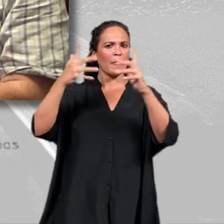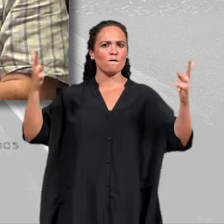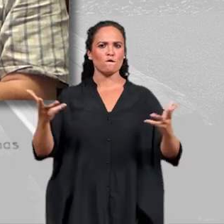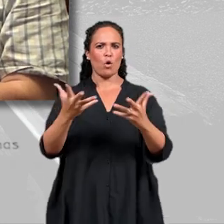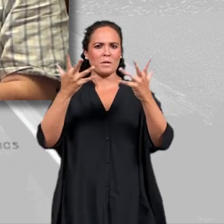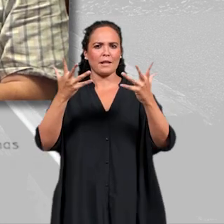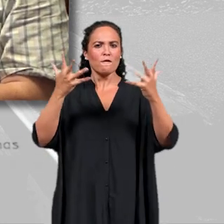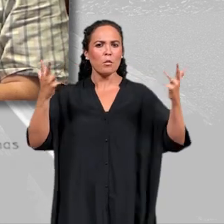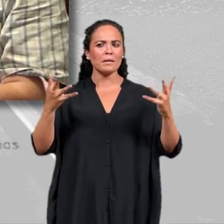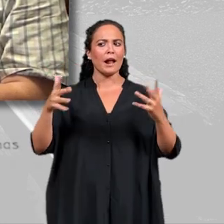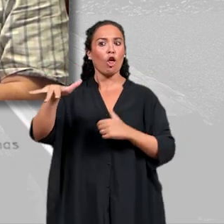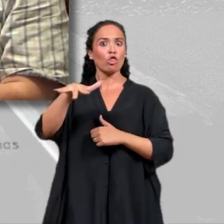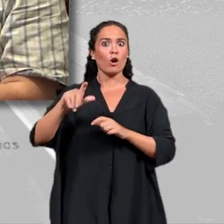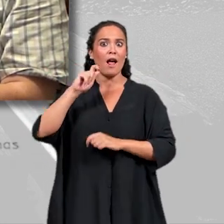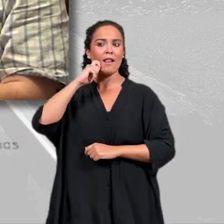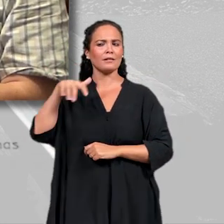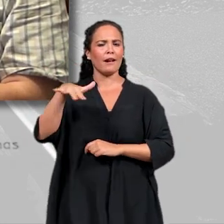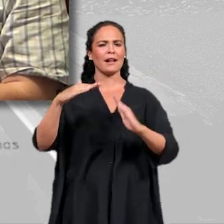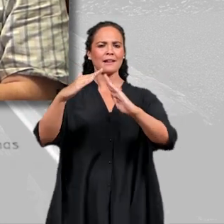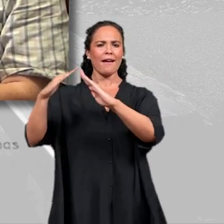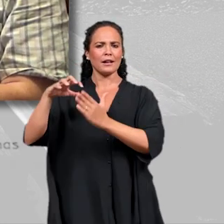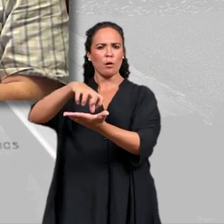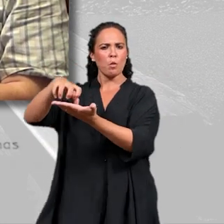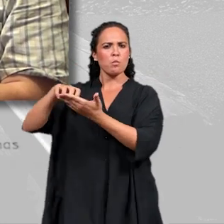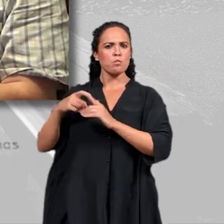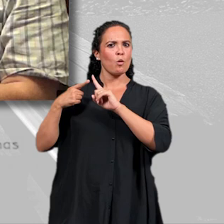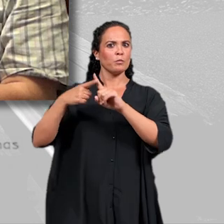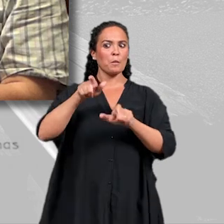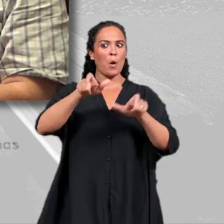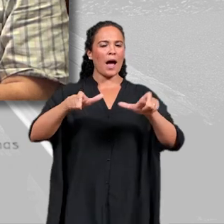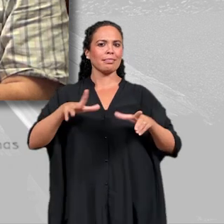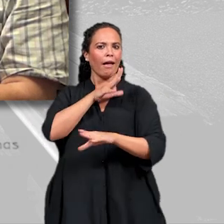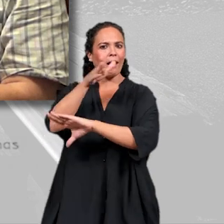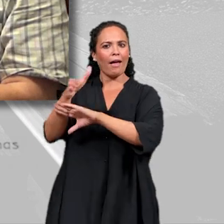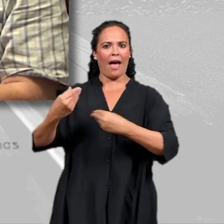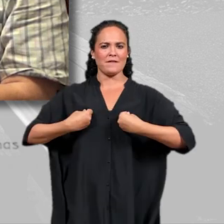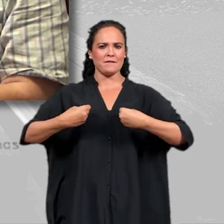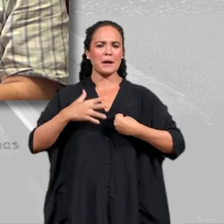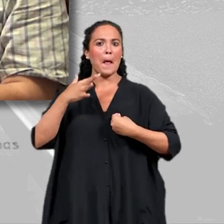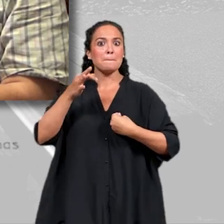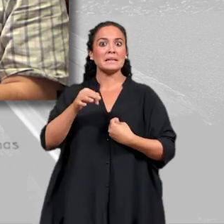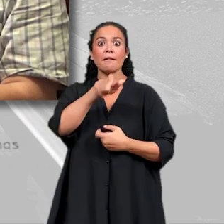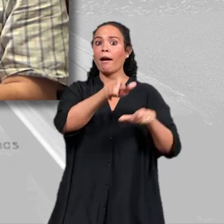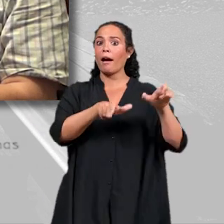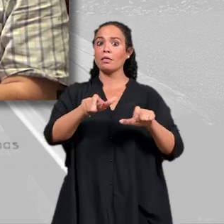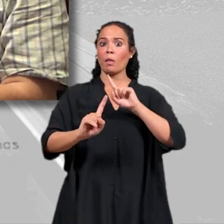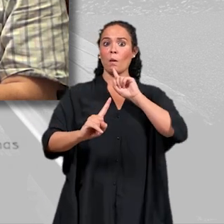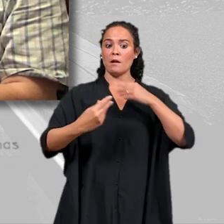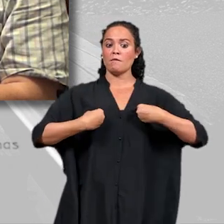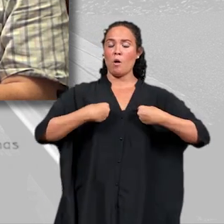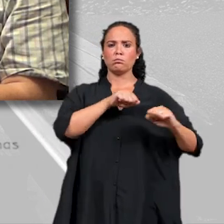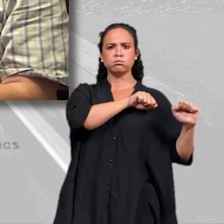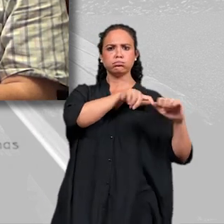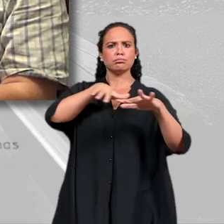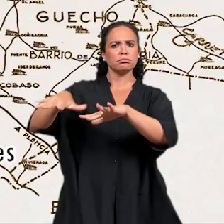fomentar el que se urbanizase esa zona para que viviese gente y para que se esparciese la gente de Bilbao con